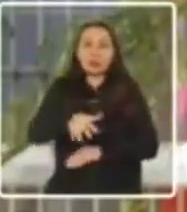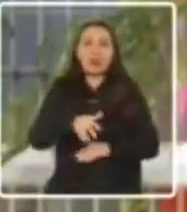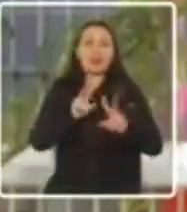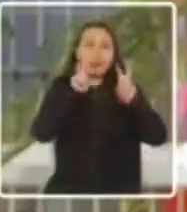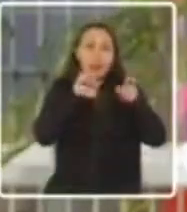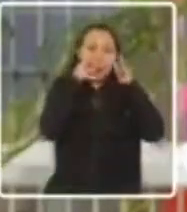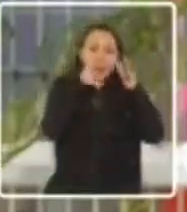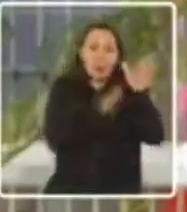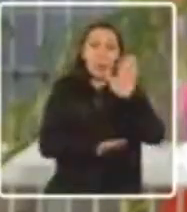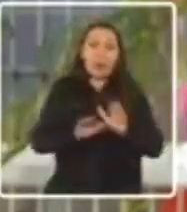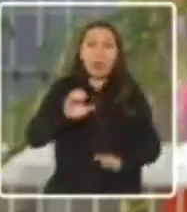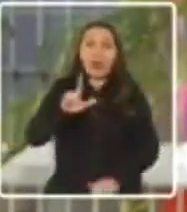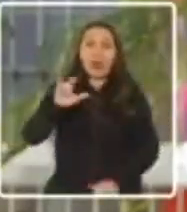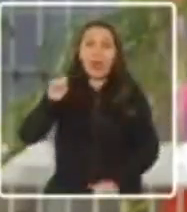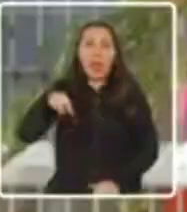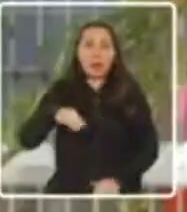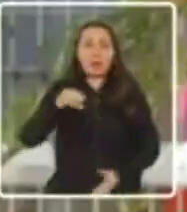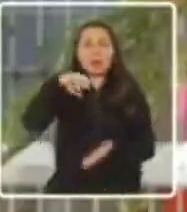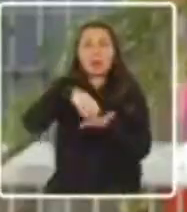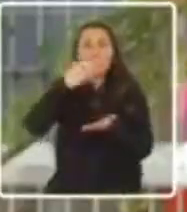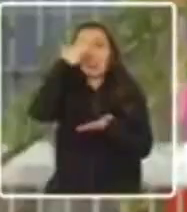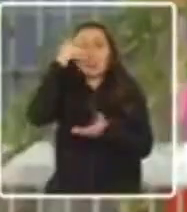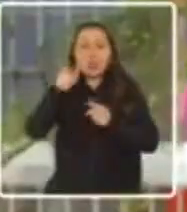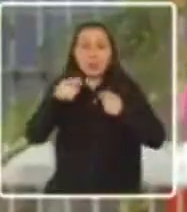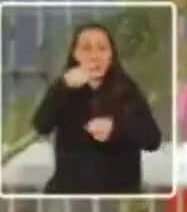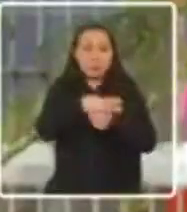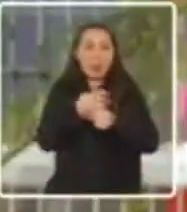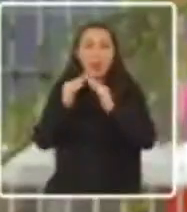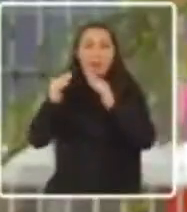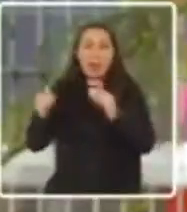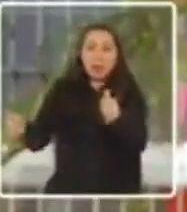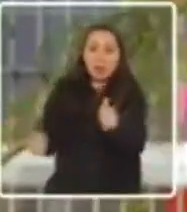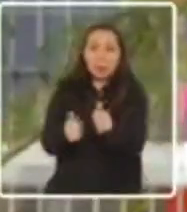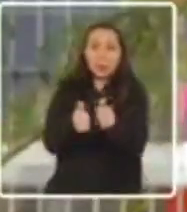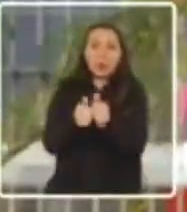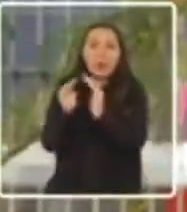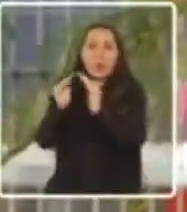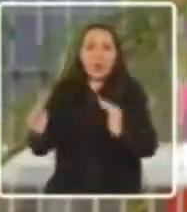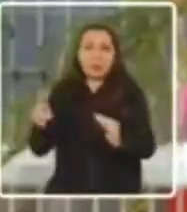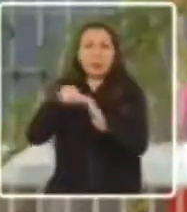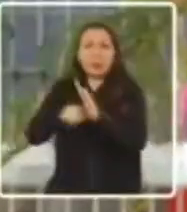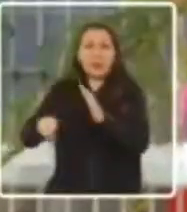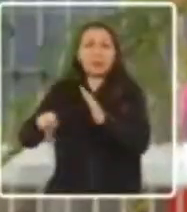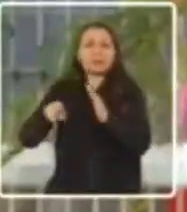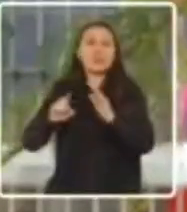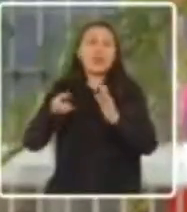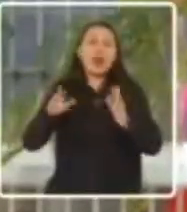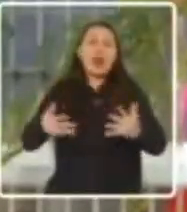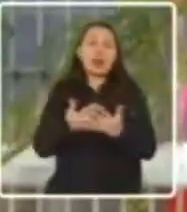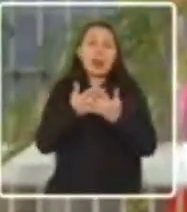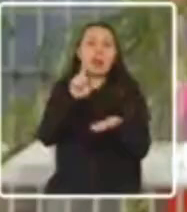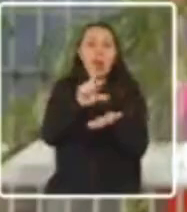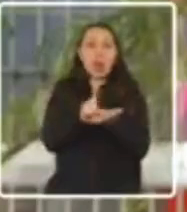los cuidados, como el ELEAM, los centros diurnos para personas mayores, las viviendas tuteladas, las residencias, la red local de